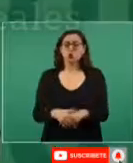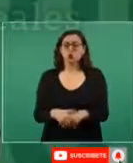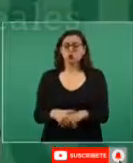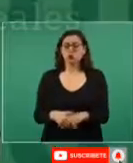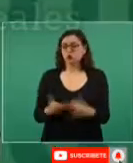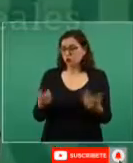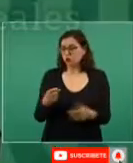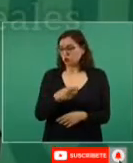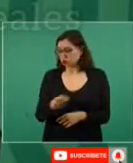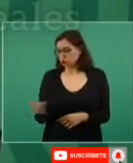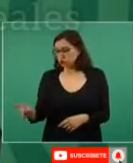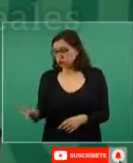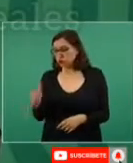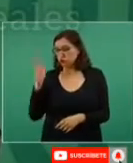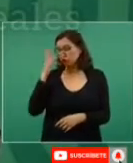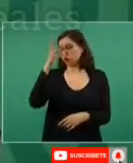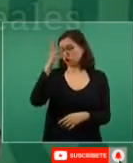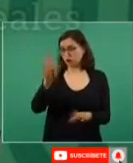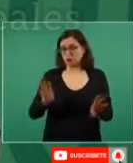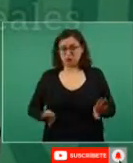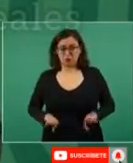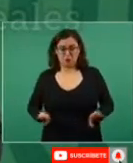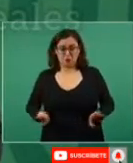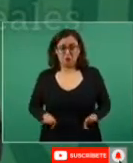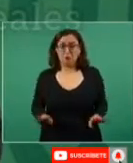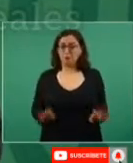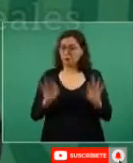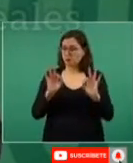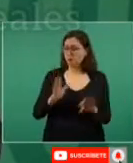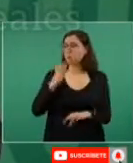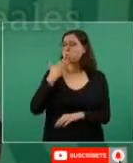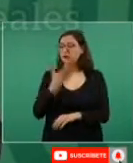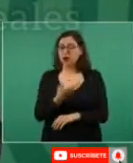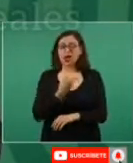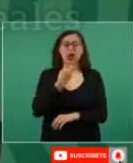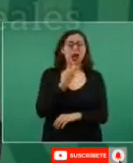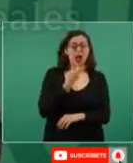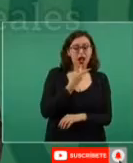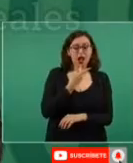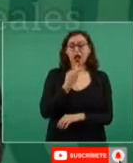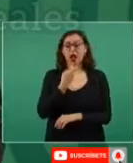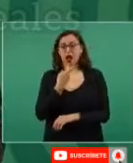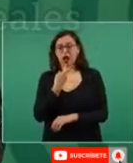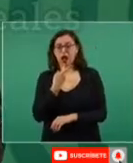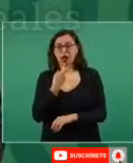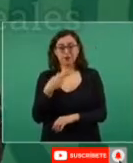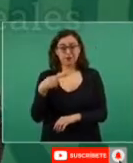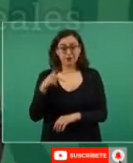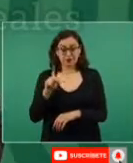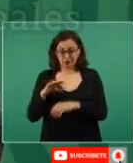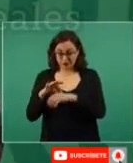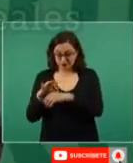buenos ciudadanos y el que no nos importe.